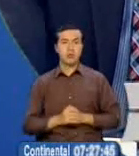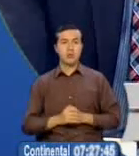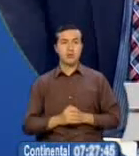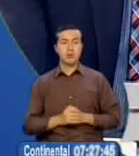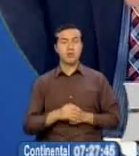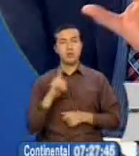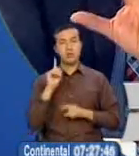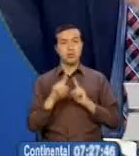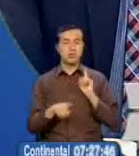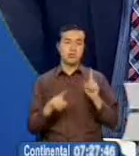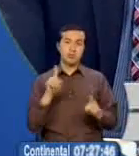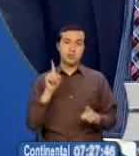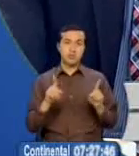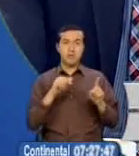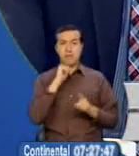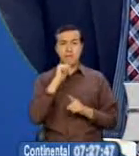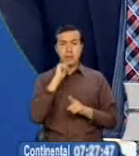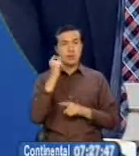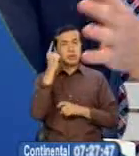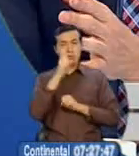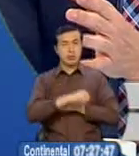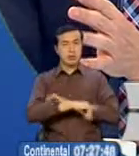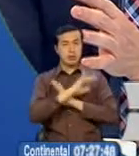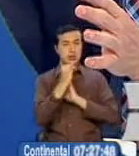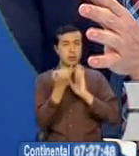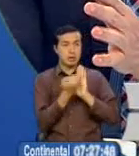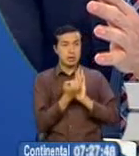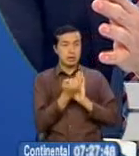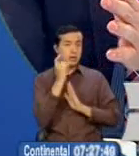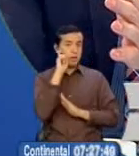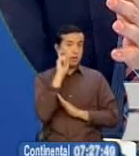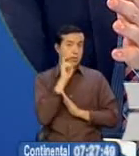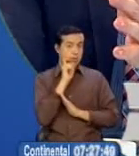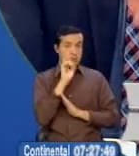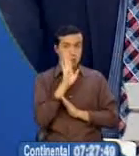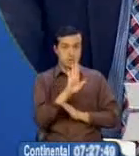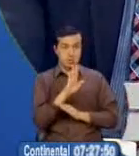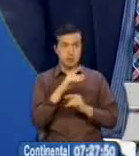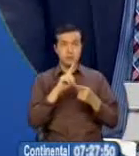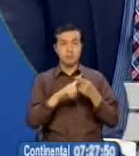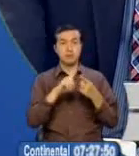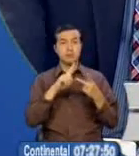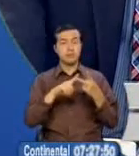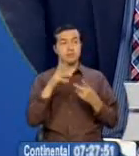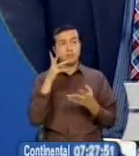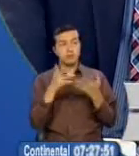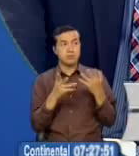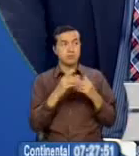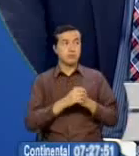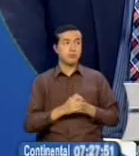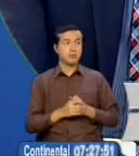a veces todavía no se tiene clara la identidad de género y que se puede estar